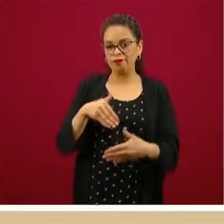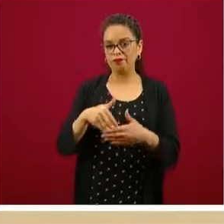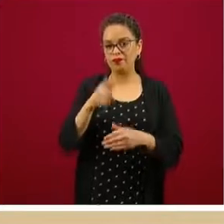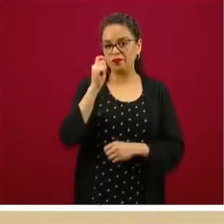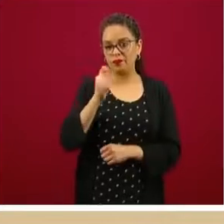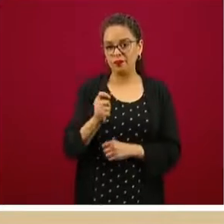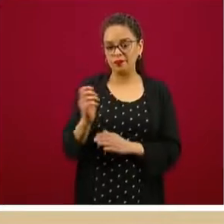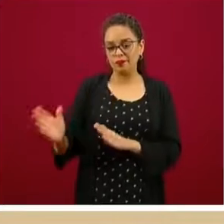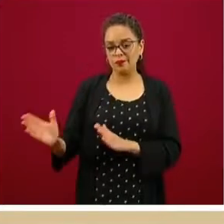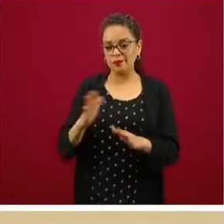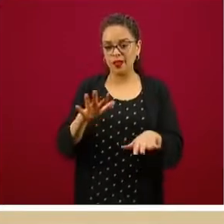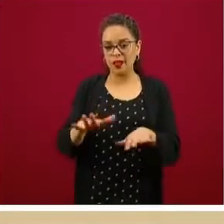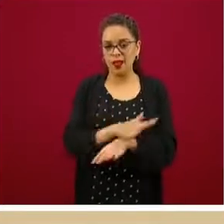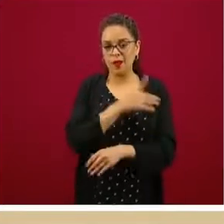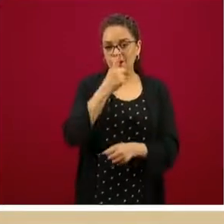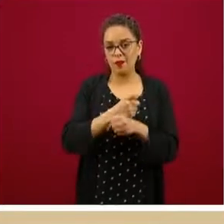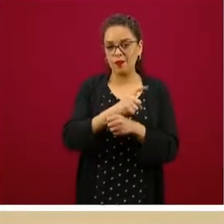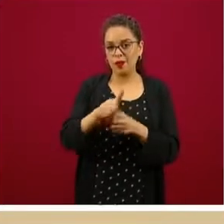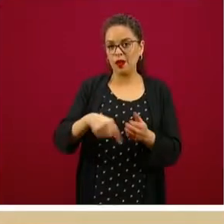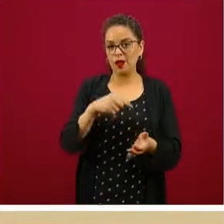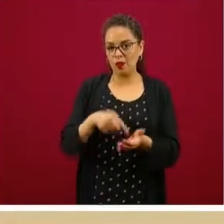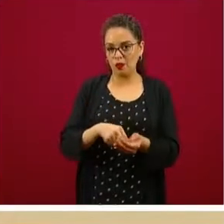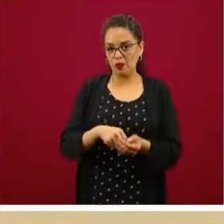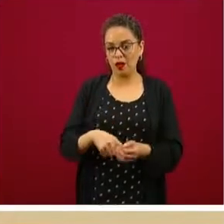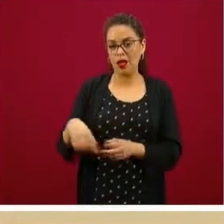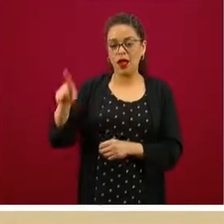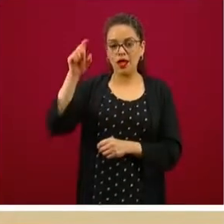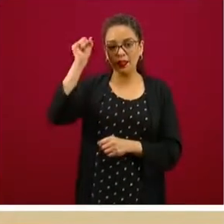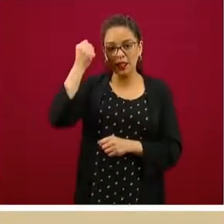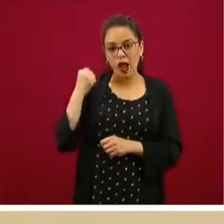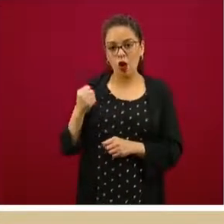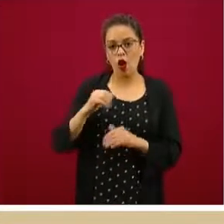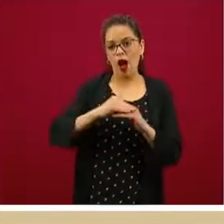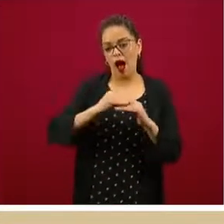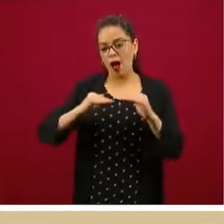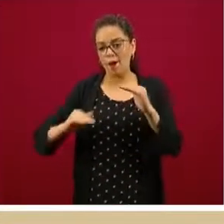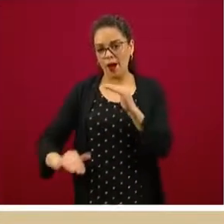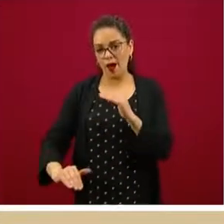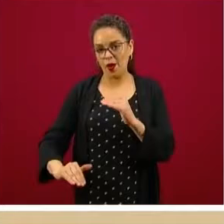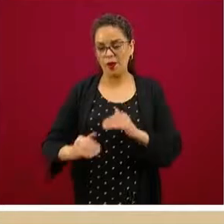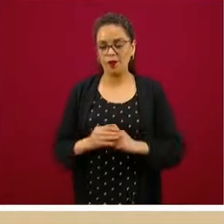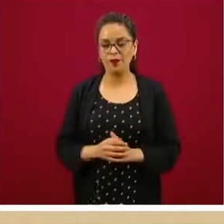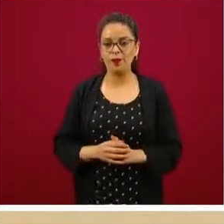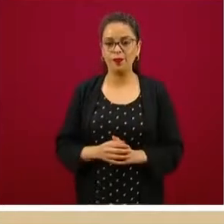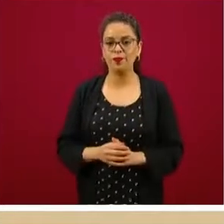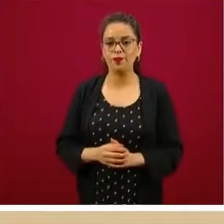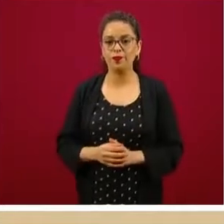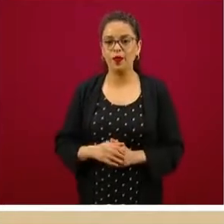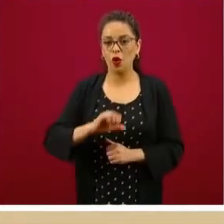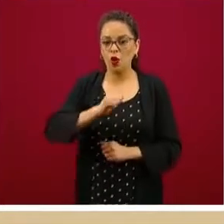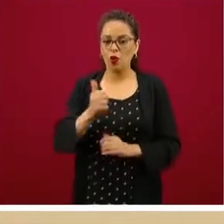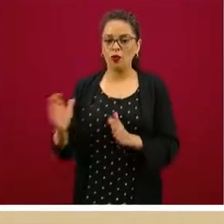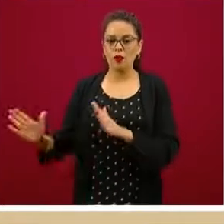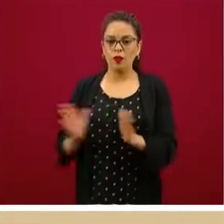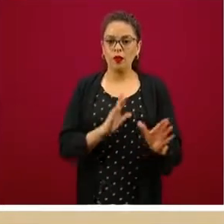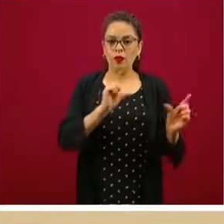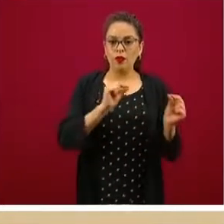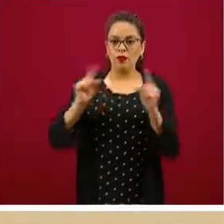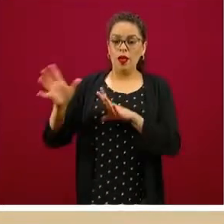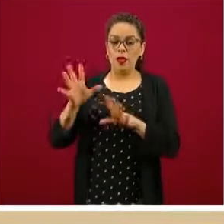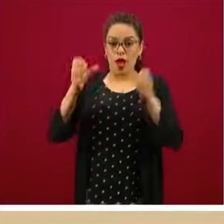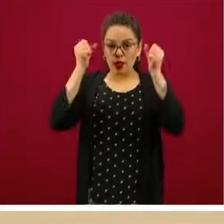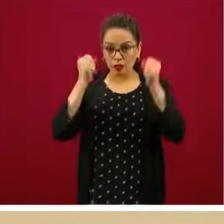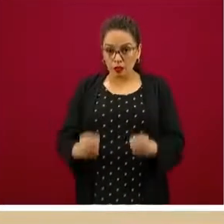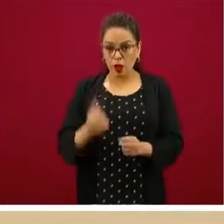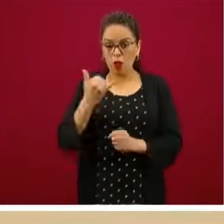primeros lugares sobre Sinaloa, que ya quedó detrás. La siguiente. Los casos confirmados y sospechosos